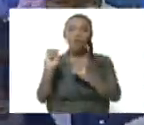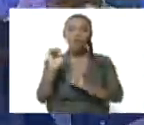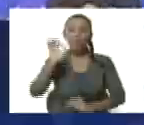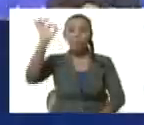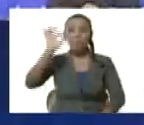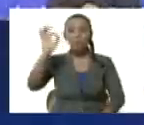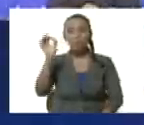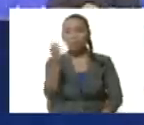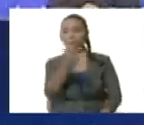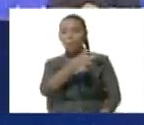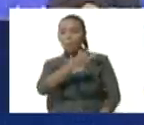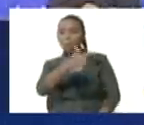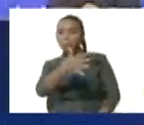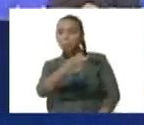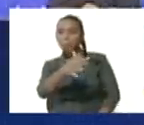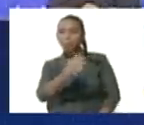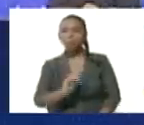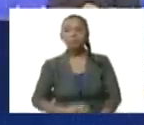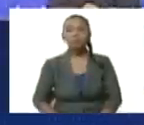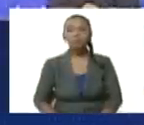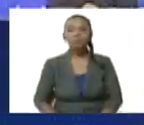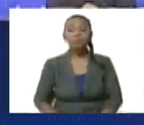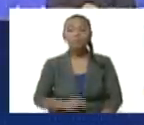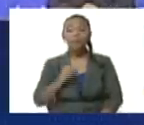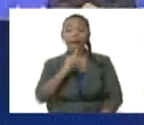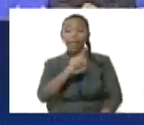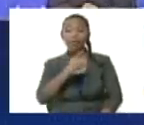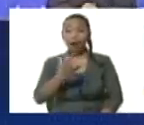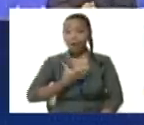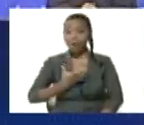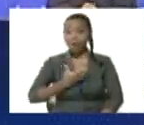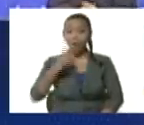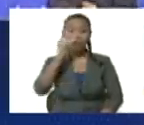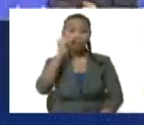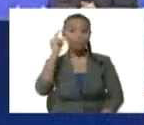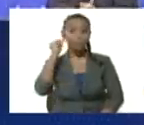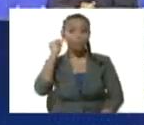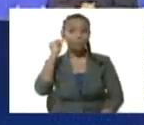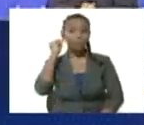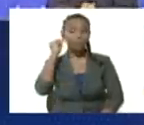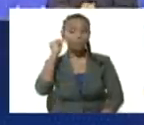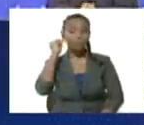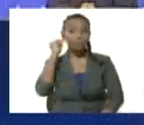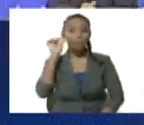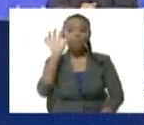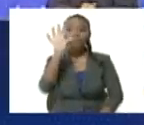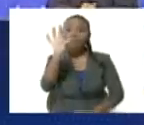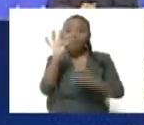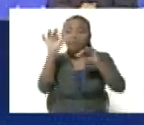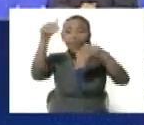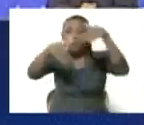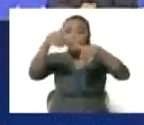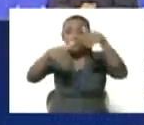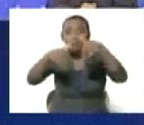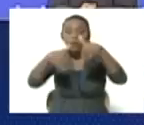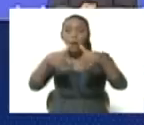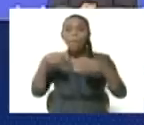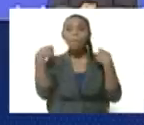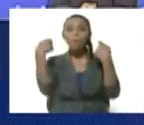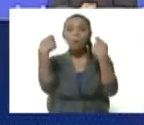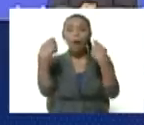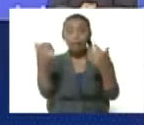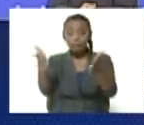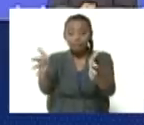menos. Estos alcaldes, estas alcaldesas electas por el voto popular, los